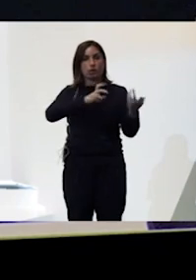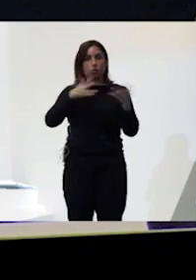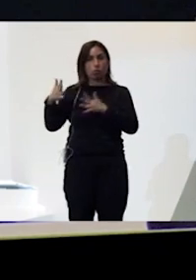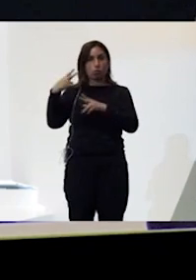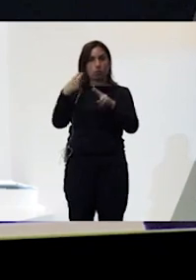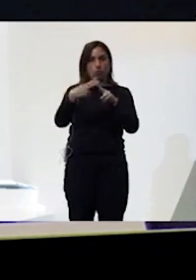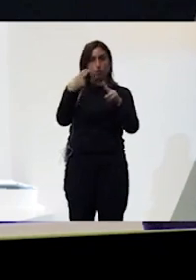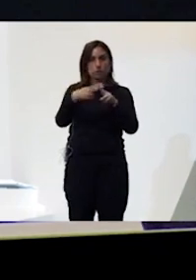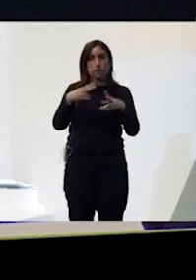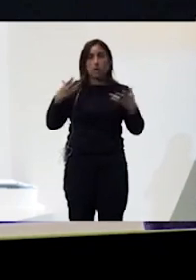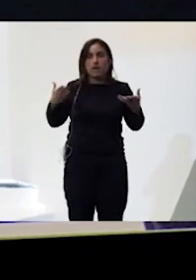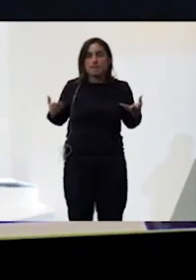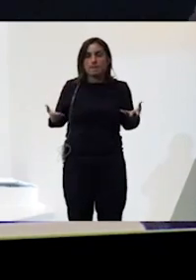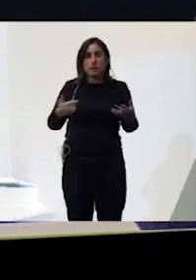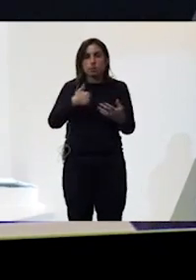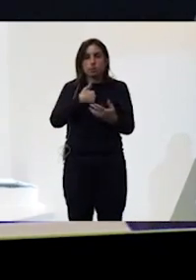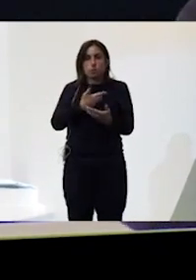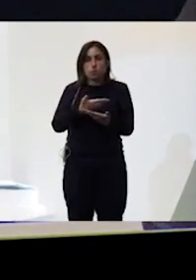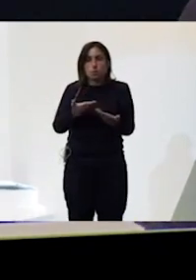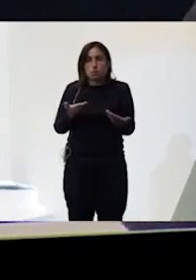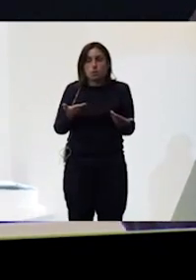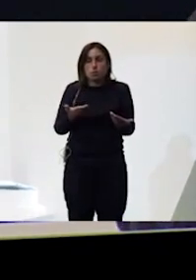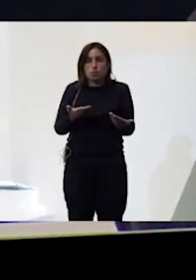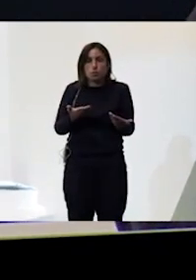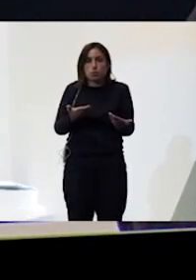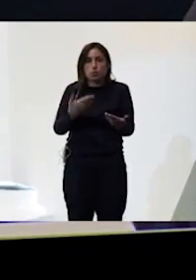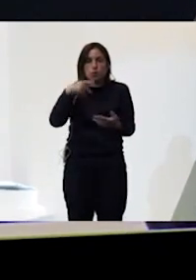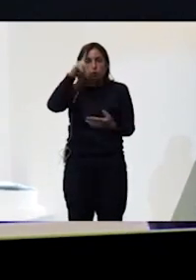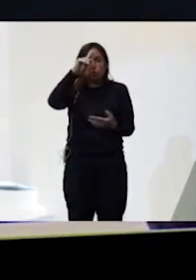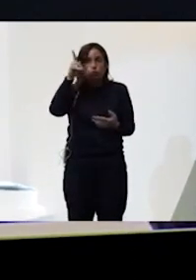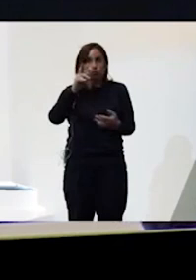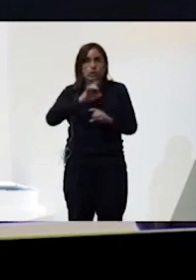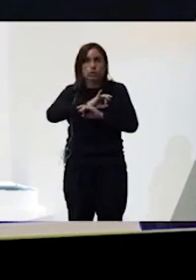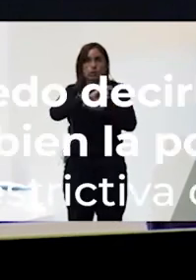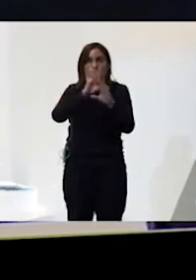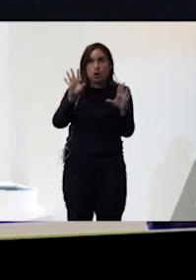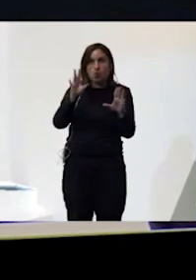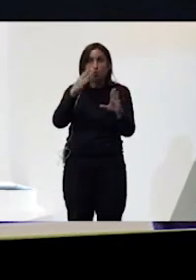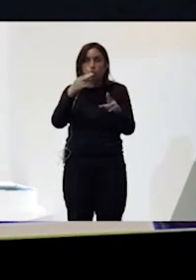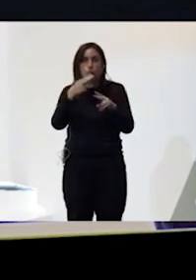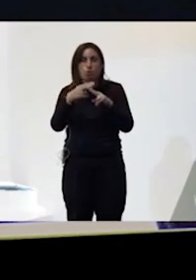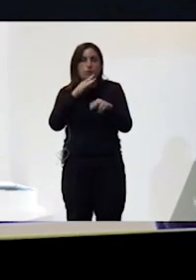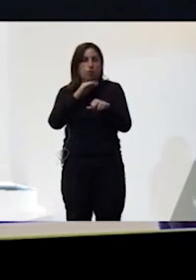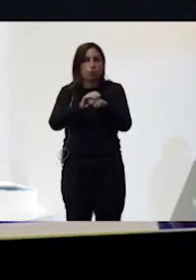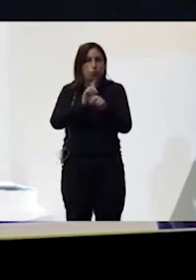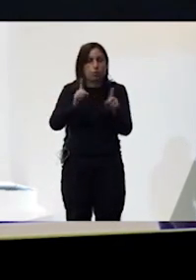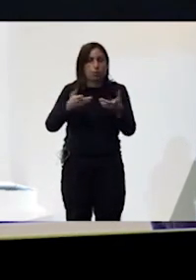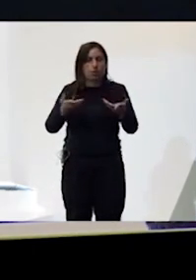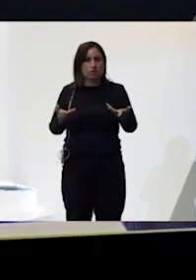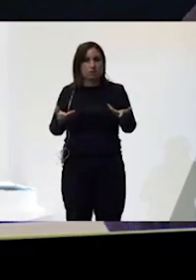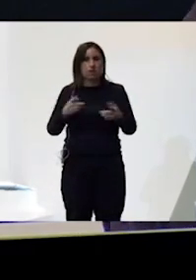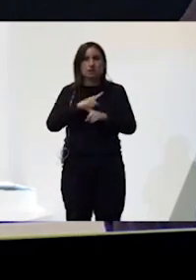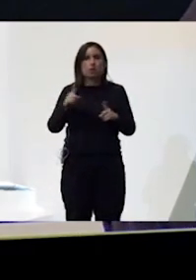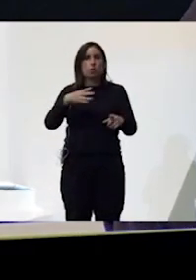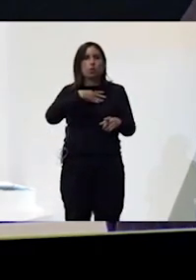yo no tengo internamente conocimiento de no cumplir con nuestra política, ¿eh? Lo que no tampoco